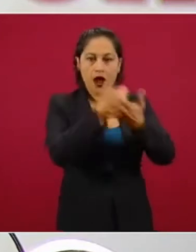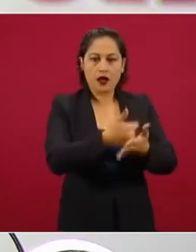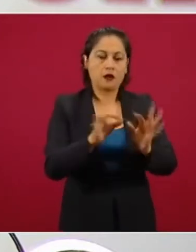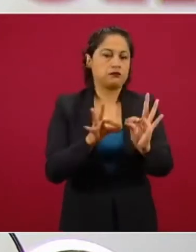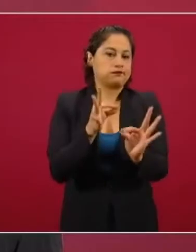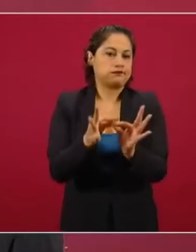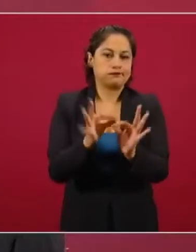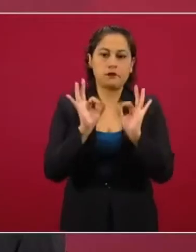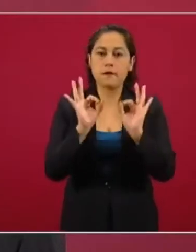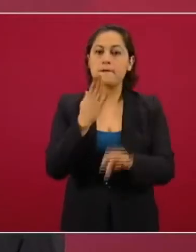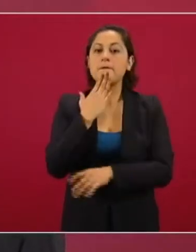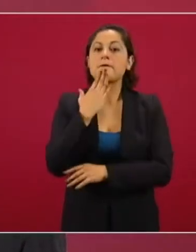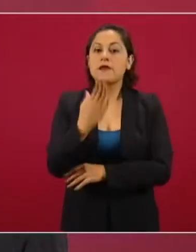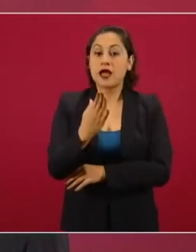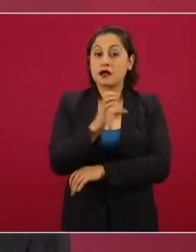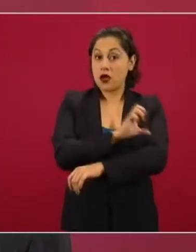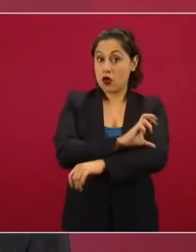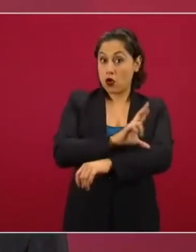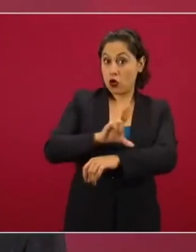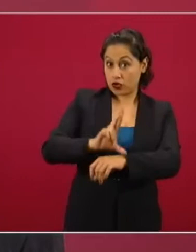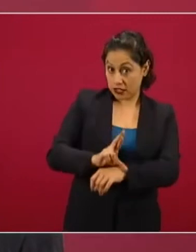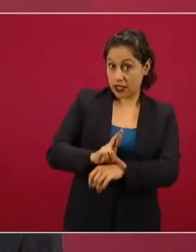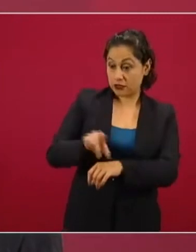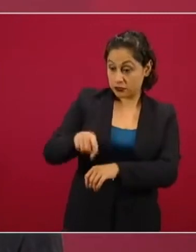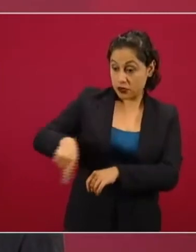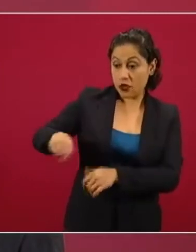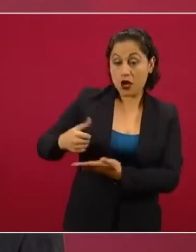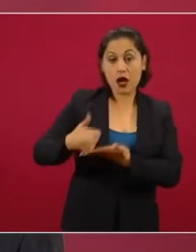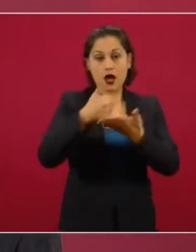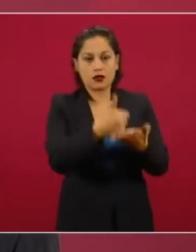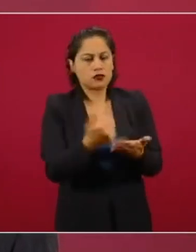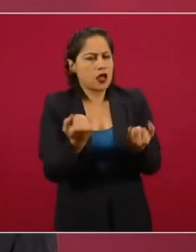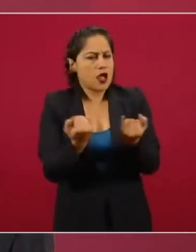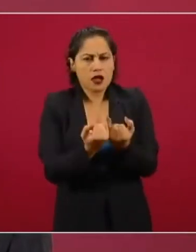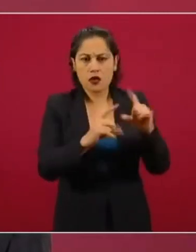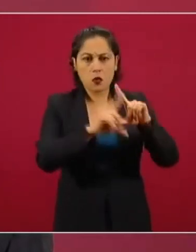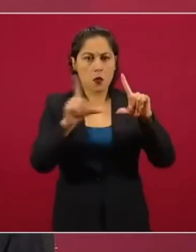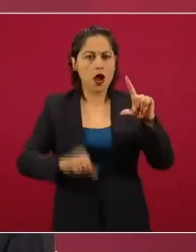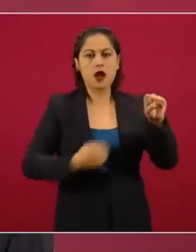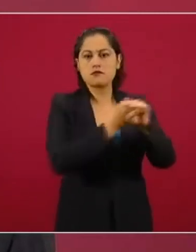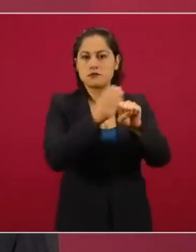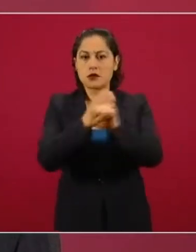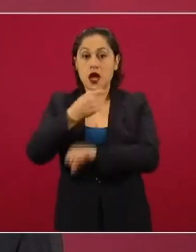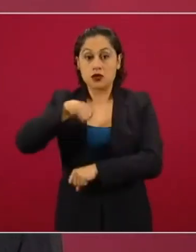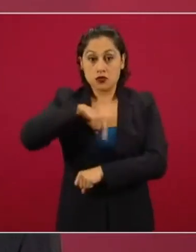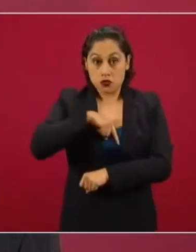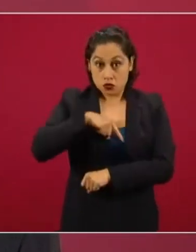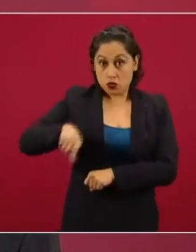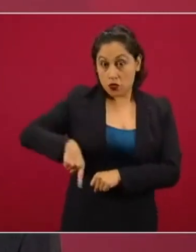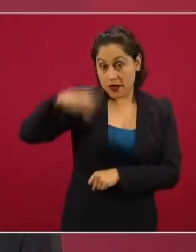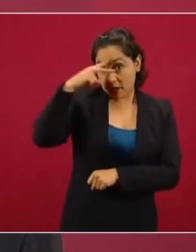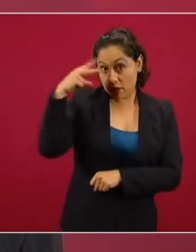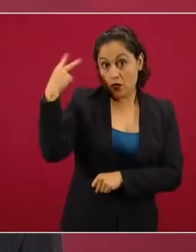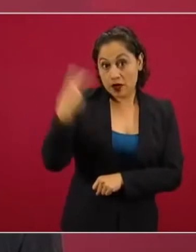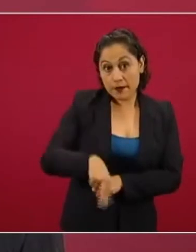coordinación, como ha ocurrido, insisto, en las 32 entidades federativas. Para el Gobierno de México no hay distinción alguna entre